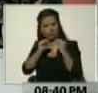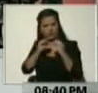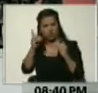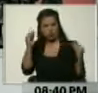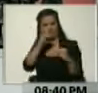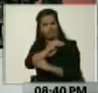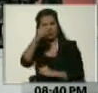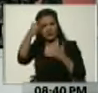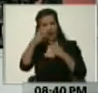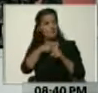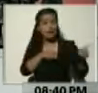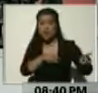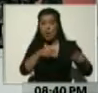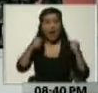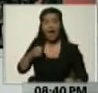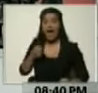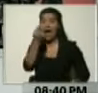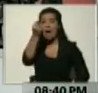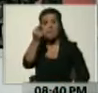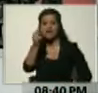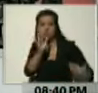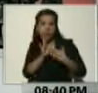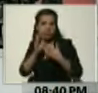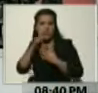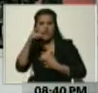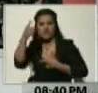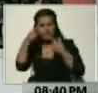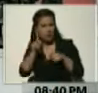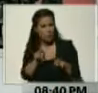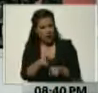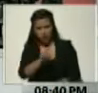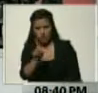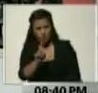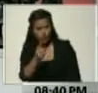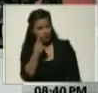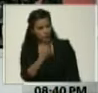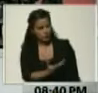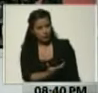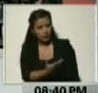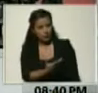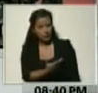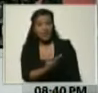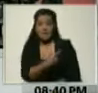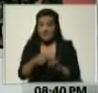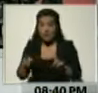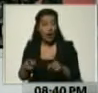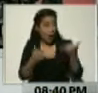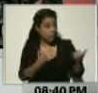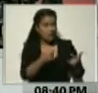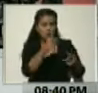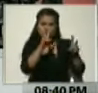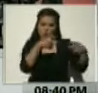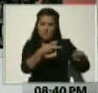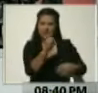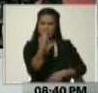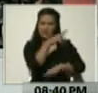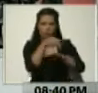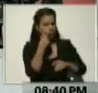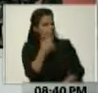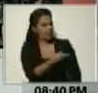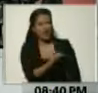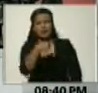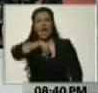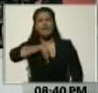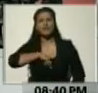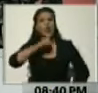vean cómo el odio los tiene, se los está comiendo por dentro. Uno los escuchaba ayer hablando de